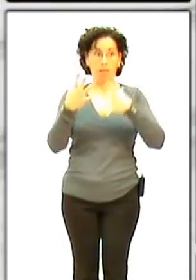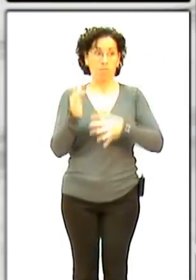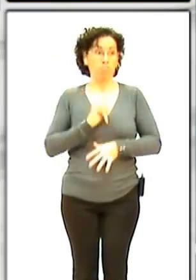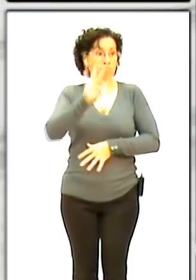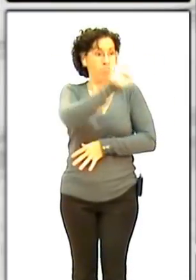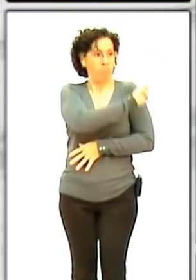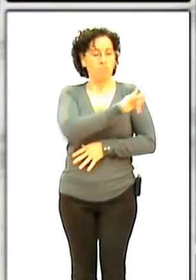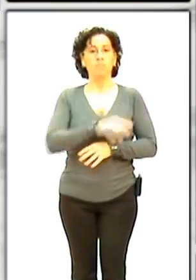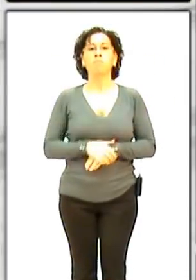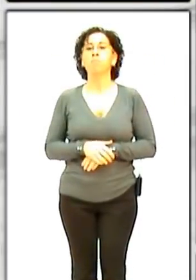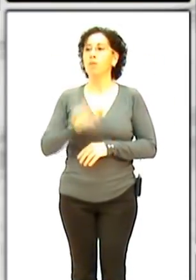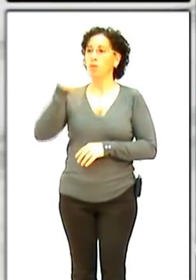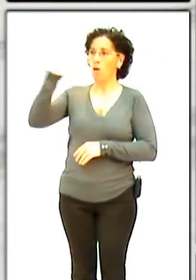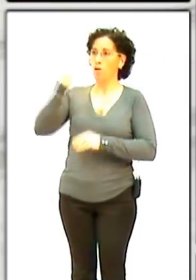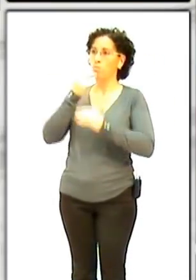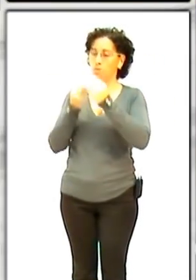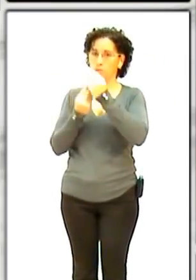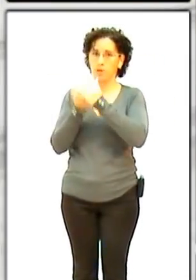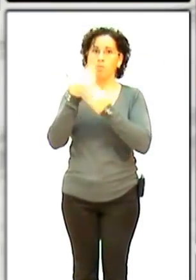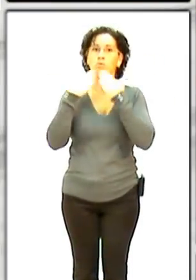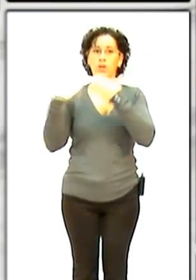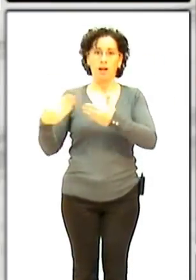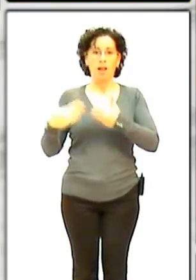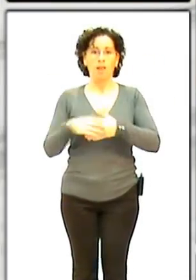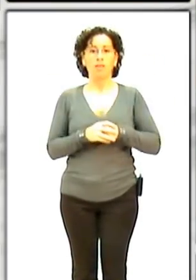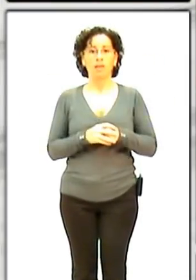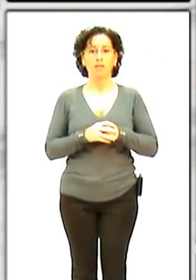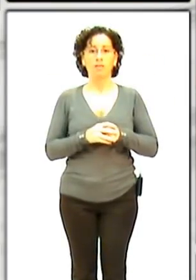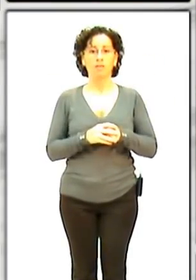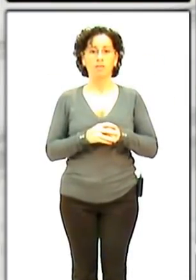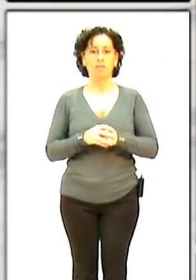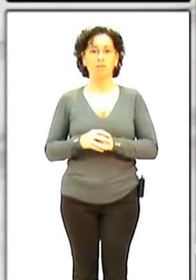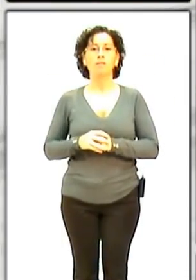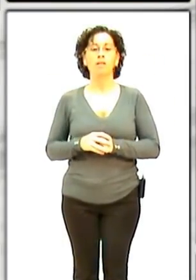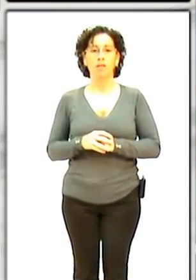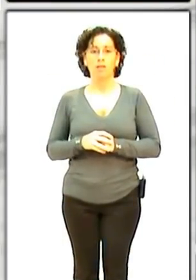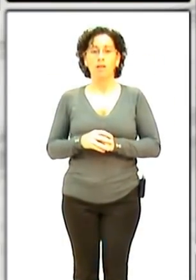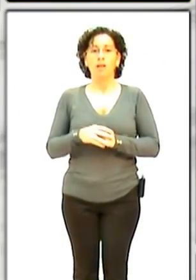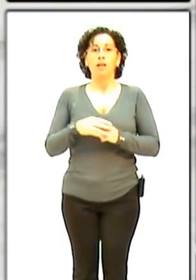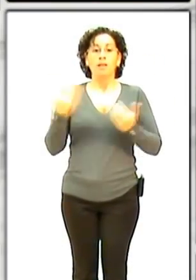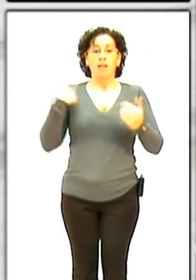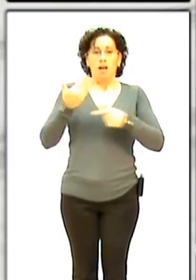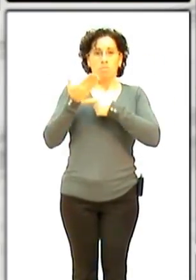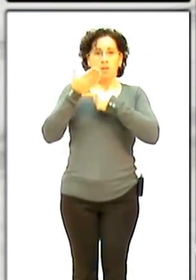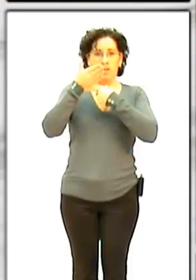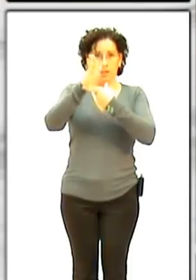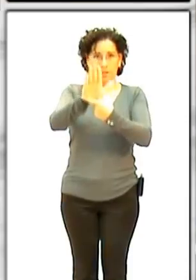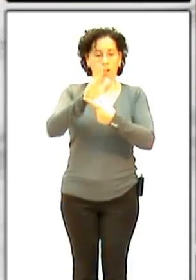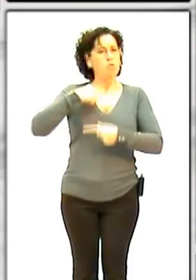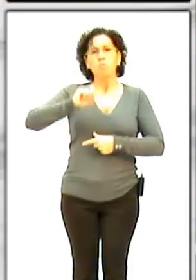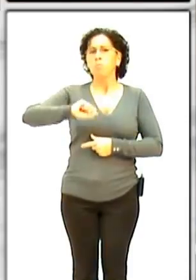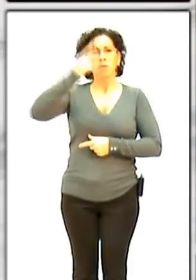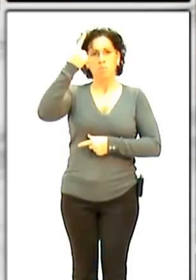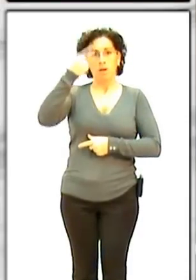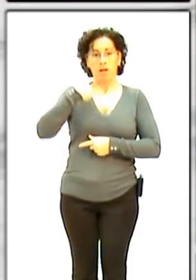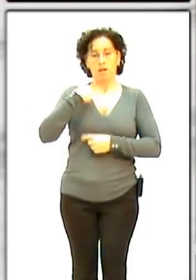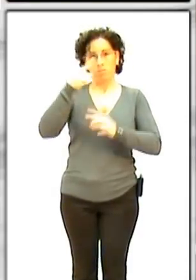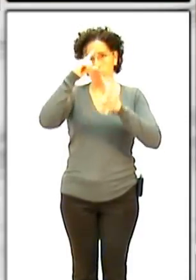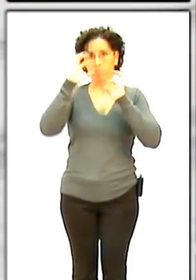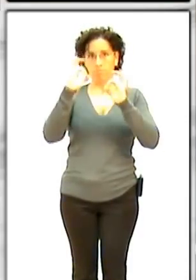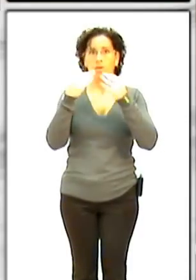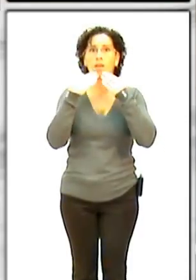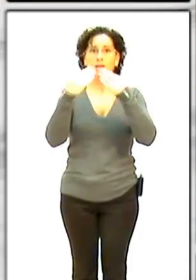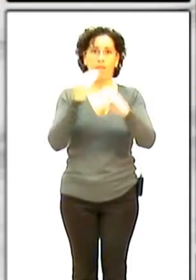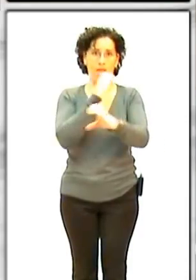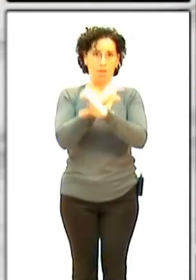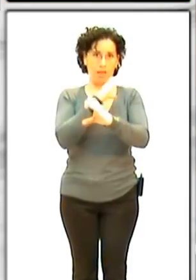Hola, muchas gracias, Jesús. Bueno, ya nos ha presentado bastante bien aquí. Bueno, primero que todo, antes de nada, queremos darle las gracias a